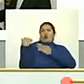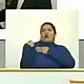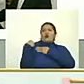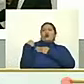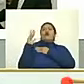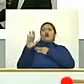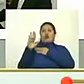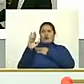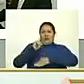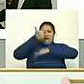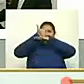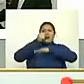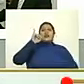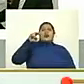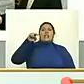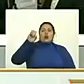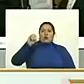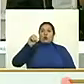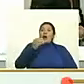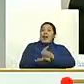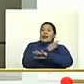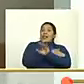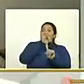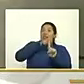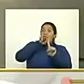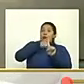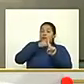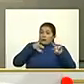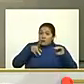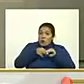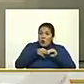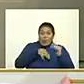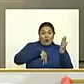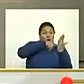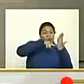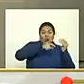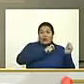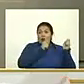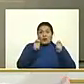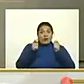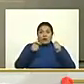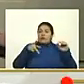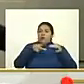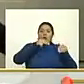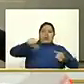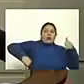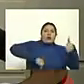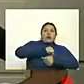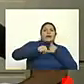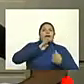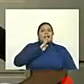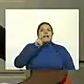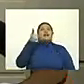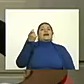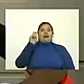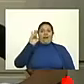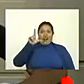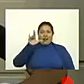lo destituyen 3 meses antes de la adjudicación y lo reemplaza el señor Gabriel García